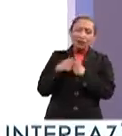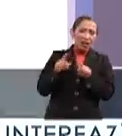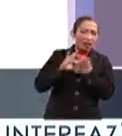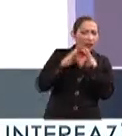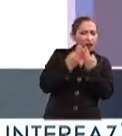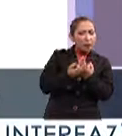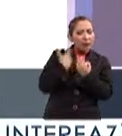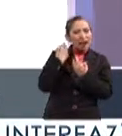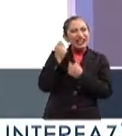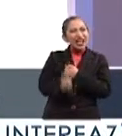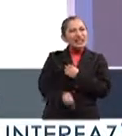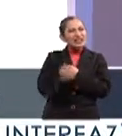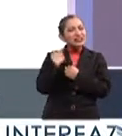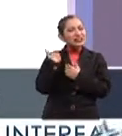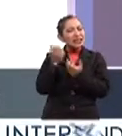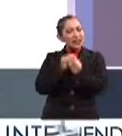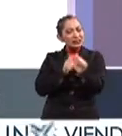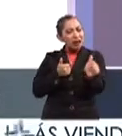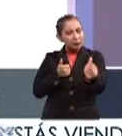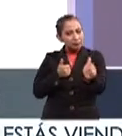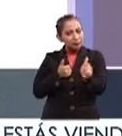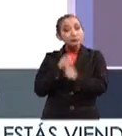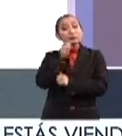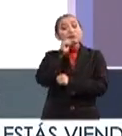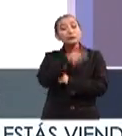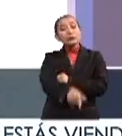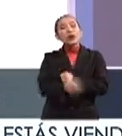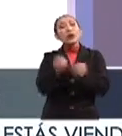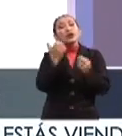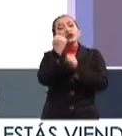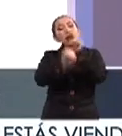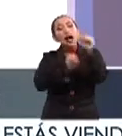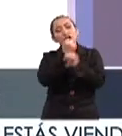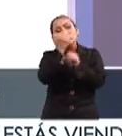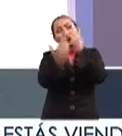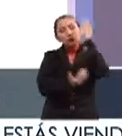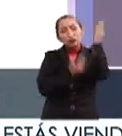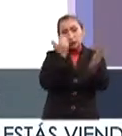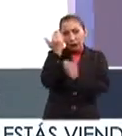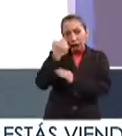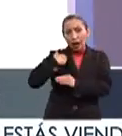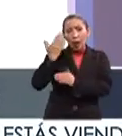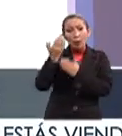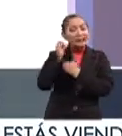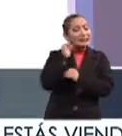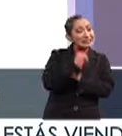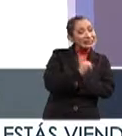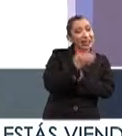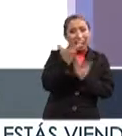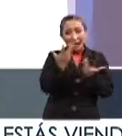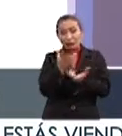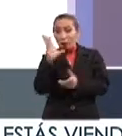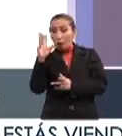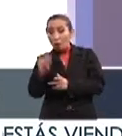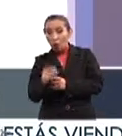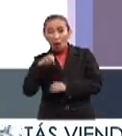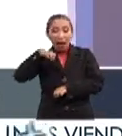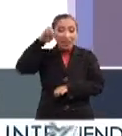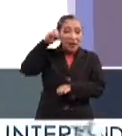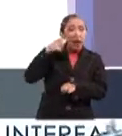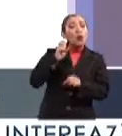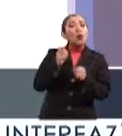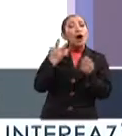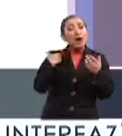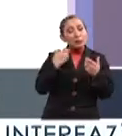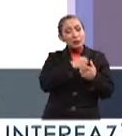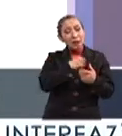maneras de conceptualizar este fenómeno. Igualmente, el número de años de escolaridad, aprobados o no, el grupo de edad al que se